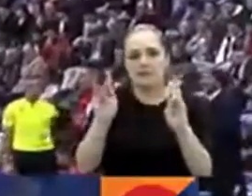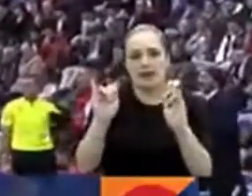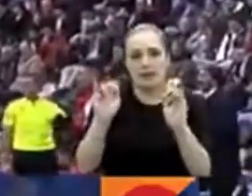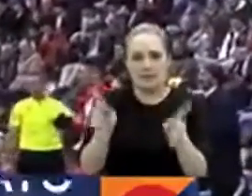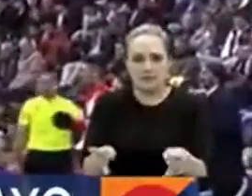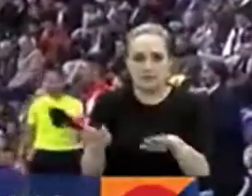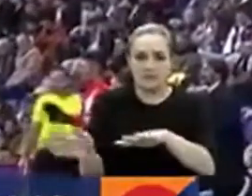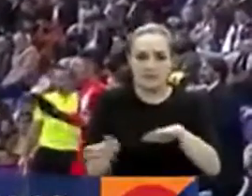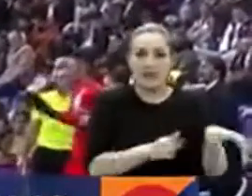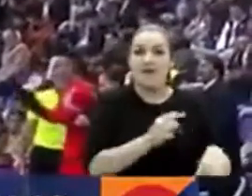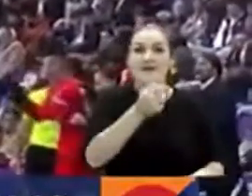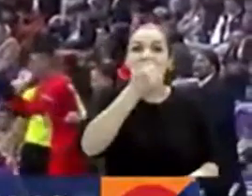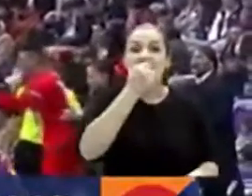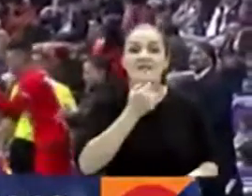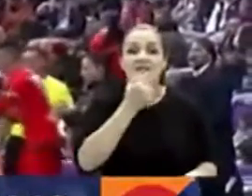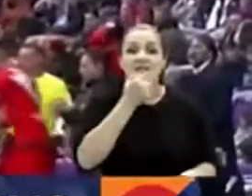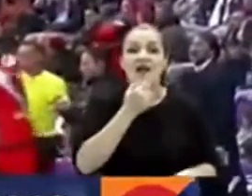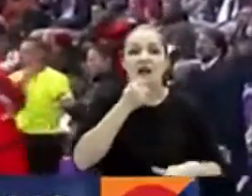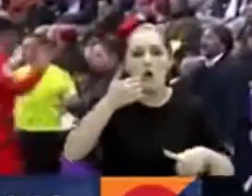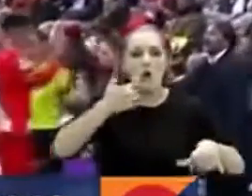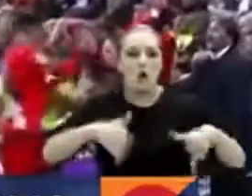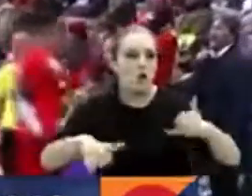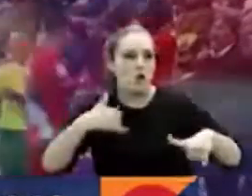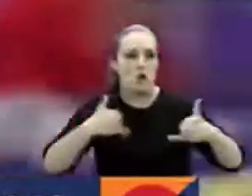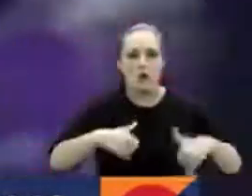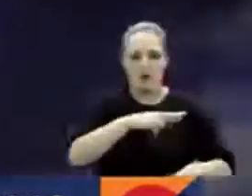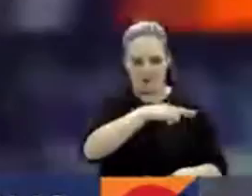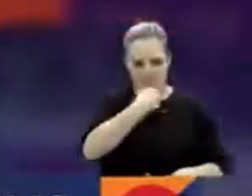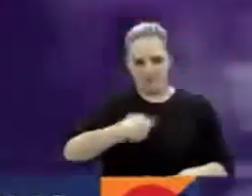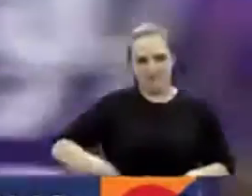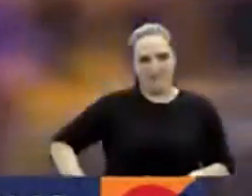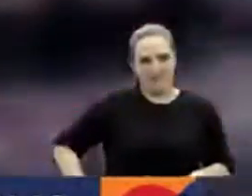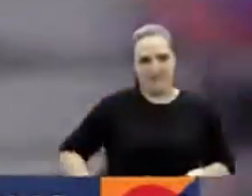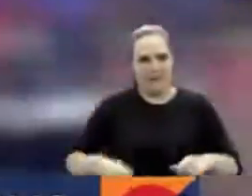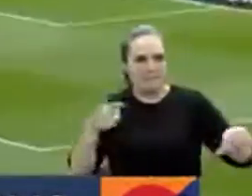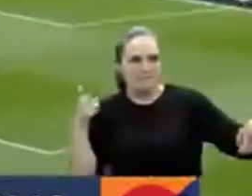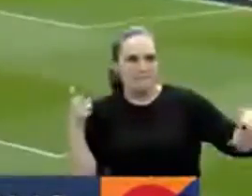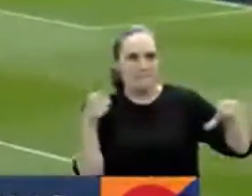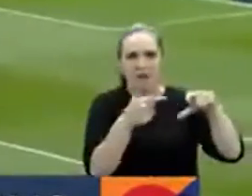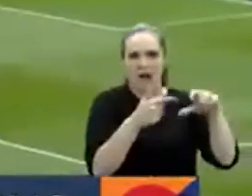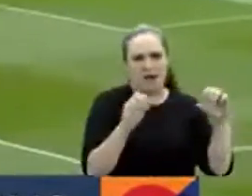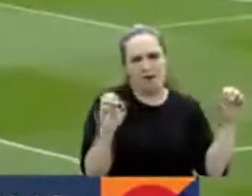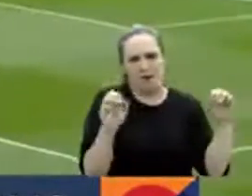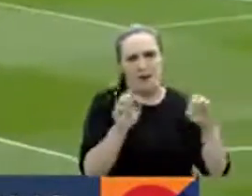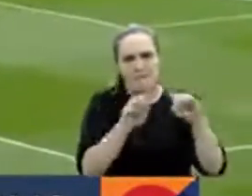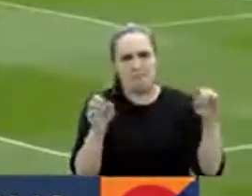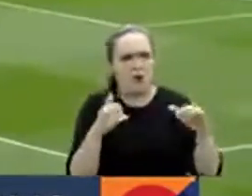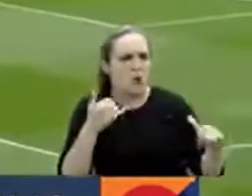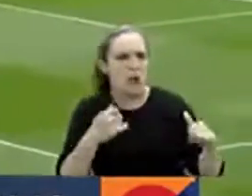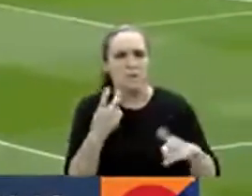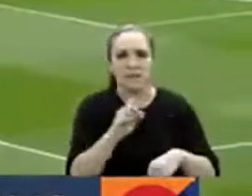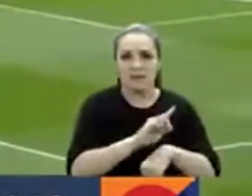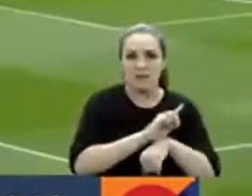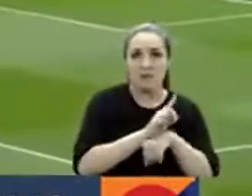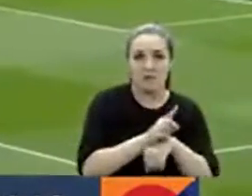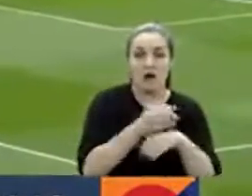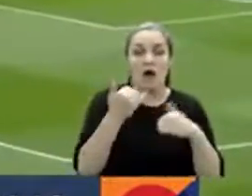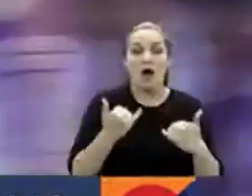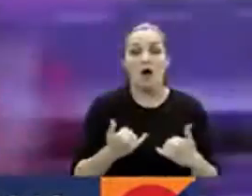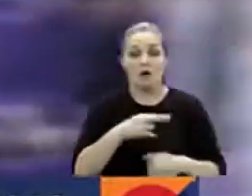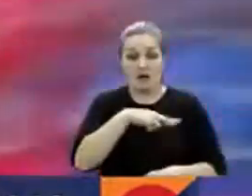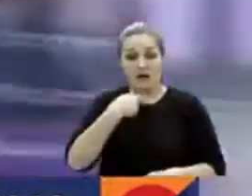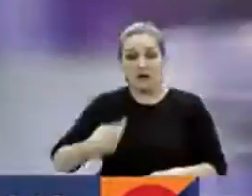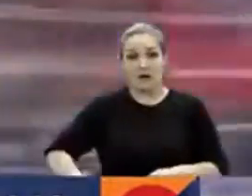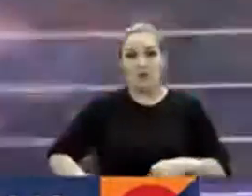jugó 15 minutos en la victoria como visitante del Rayo Vallecano ante Valladolid. El tanto fue de Isi Palazón. El Rayo está en la 9ª casilla con